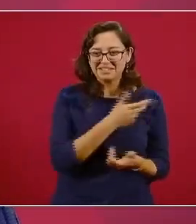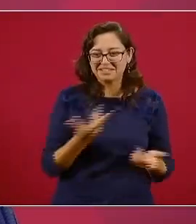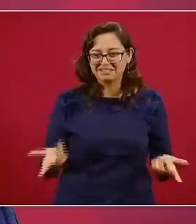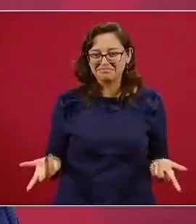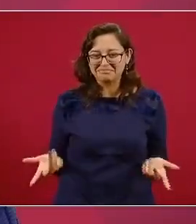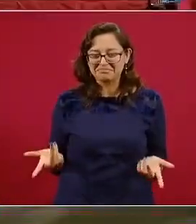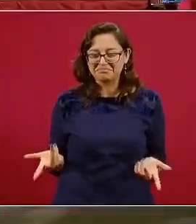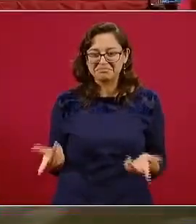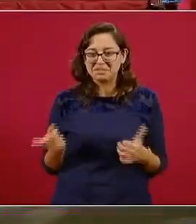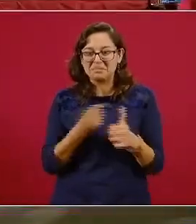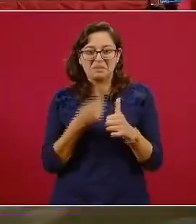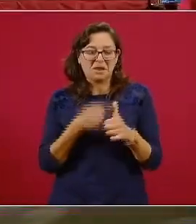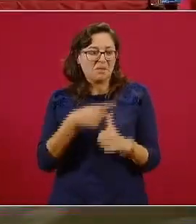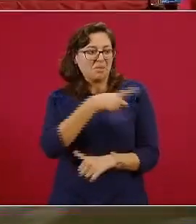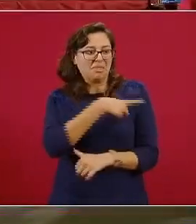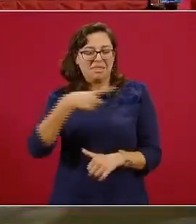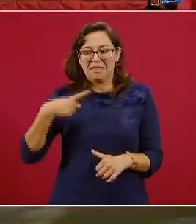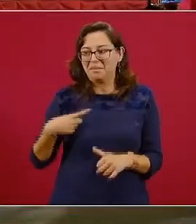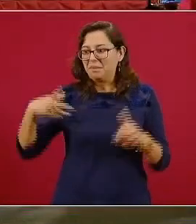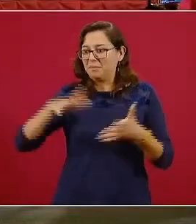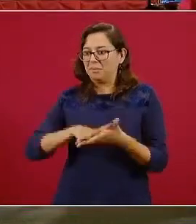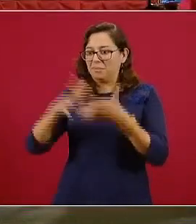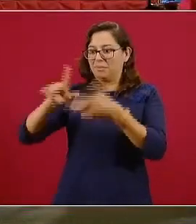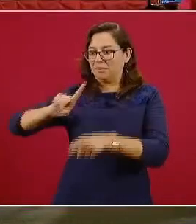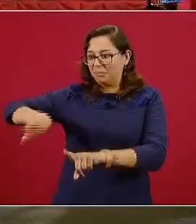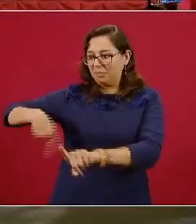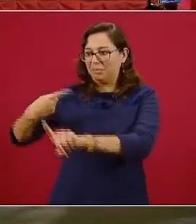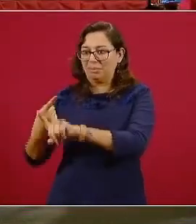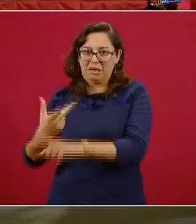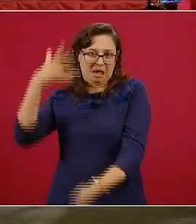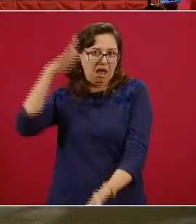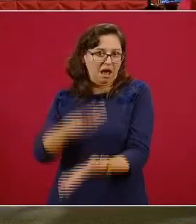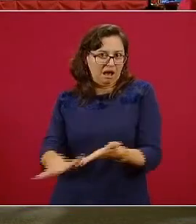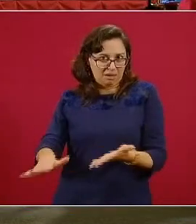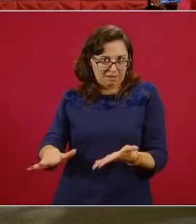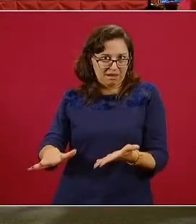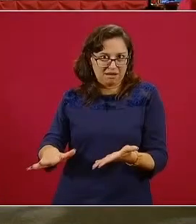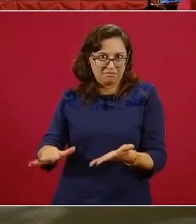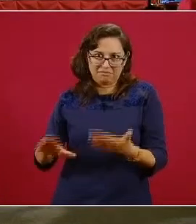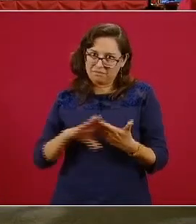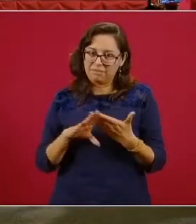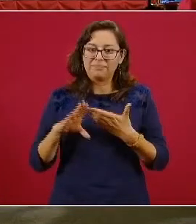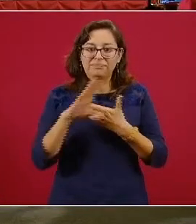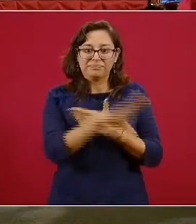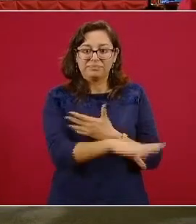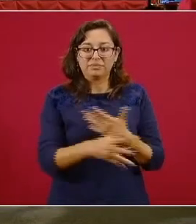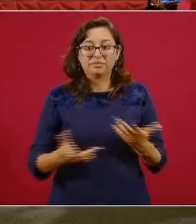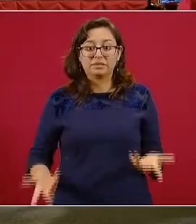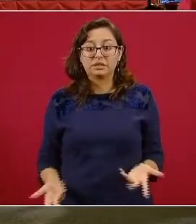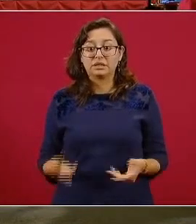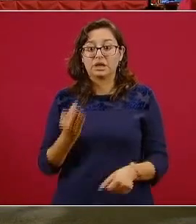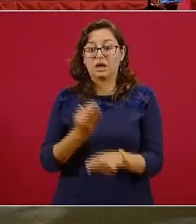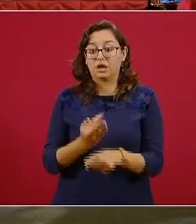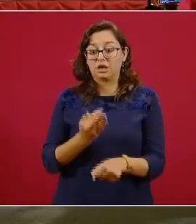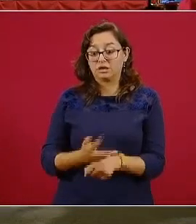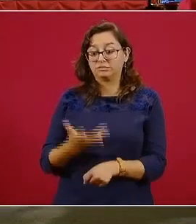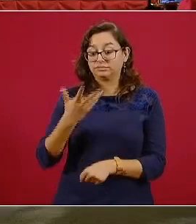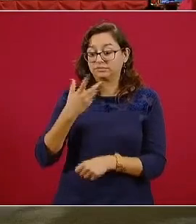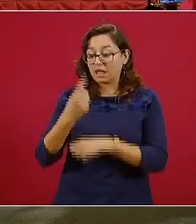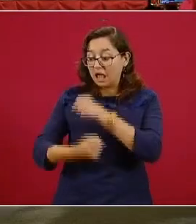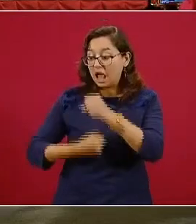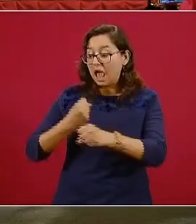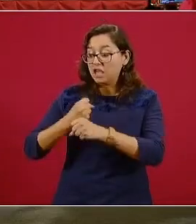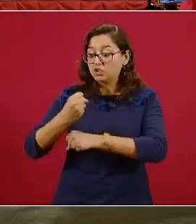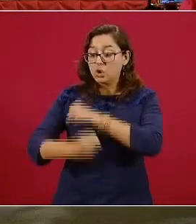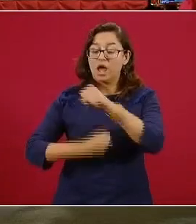Pero bueno, tenemos que ponernos esa meta, ¿no? Son 9,800 cada año,